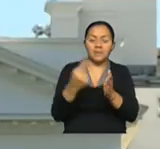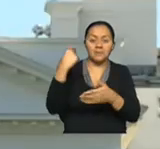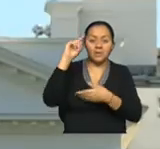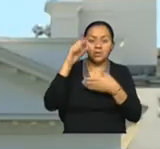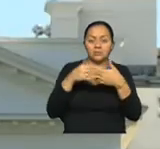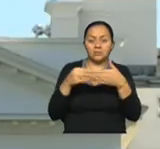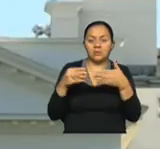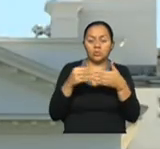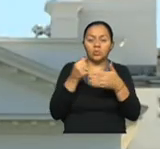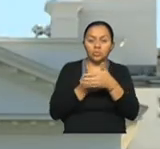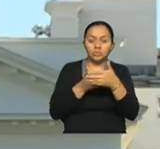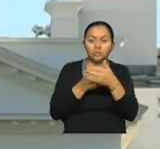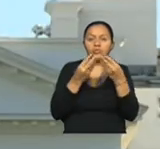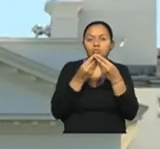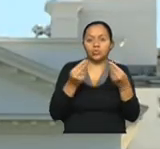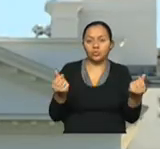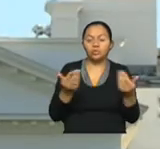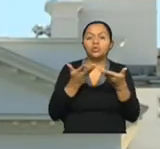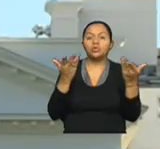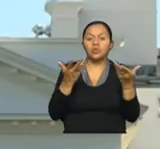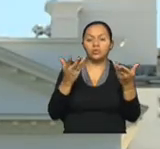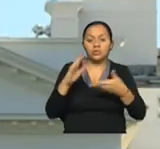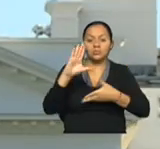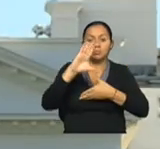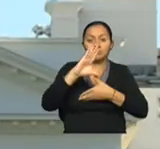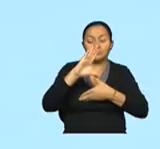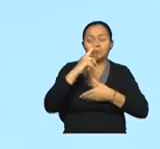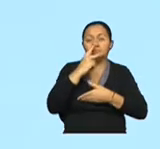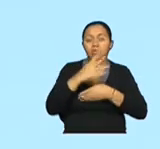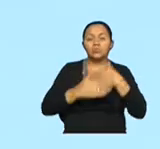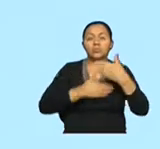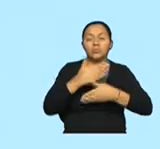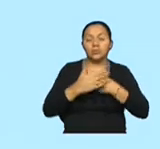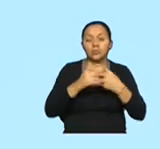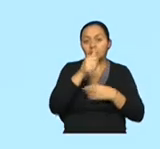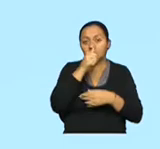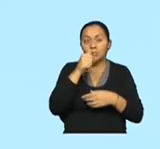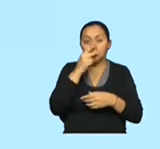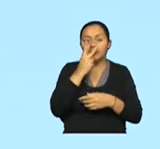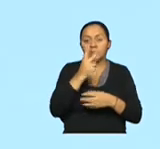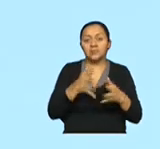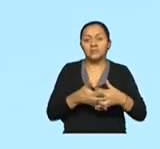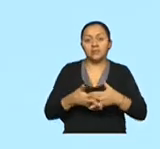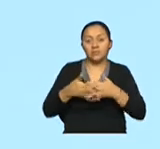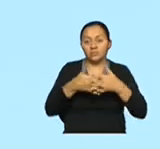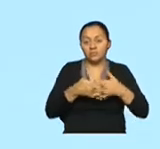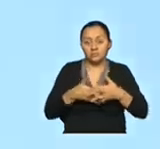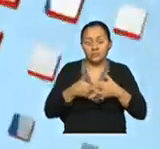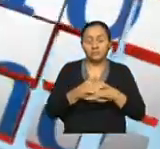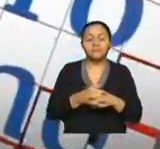combatir el narcotráfico en el Triángulo Norte, un lugar de paso en el tránsito de drogas a Estados Unidos.